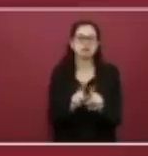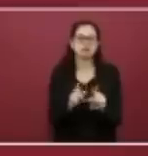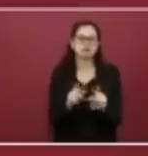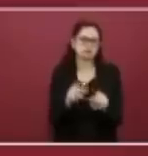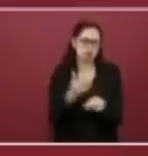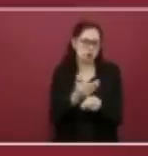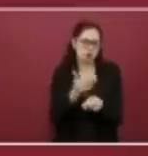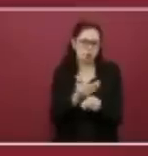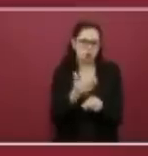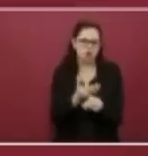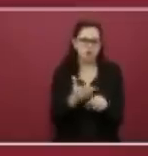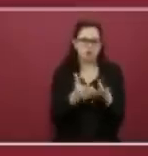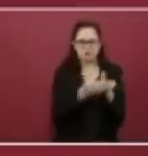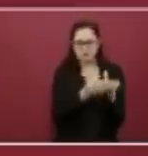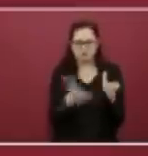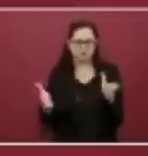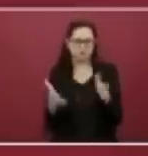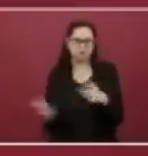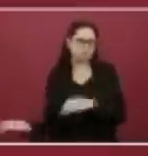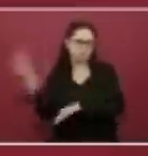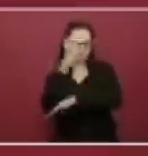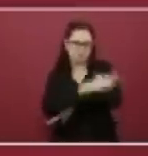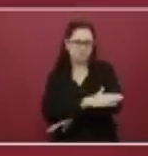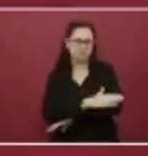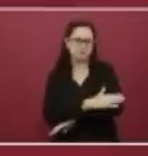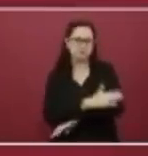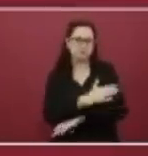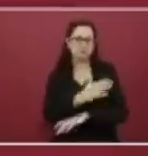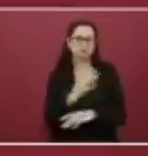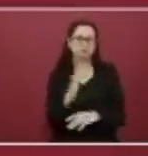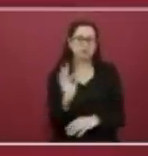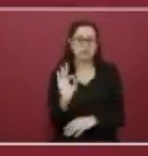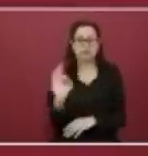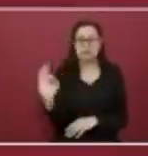hasta la tarde sí hay